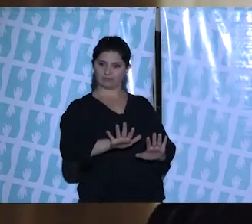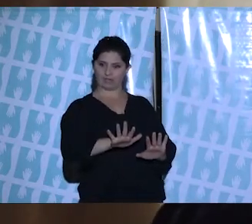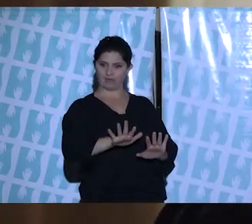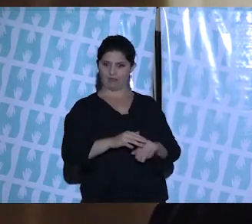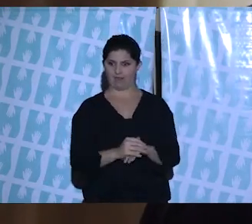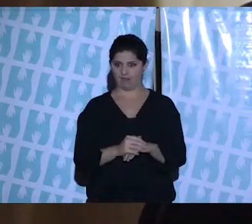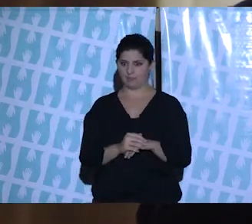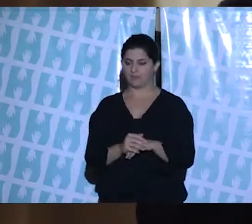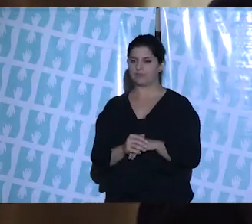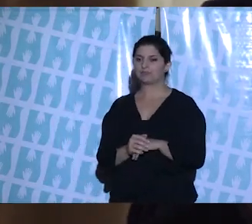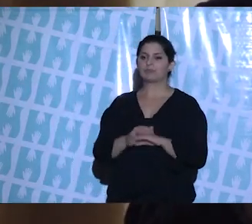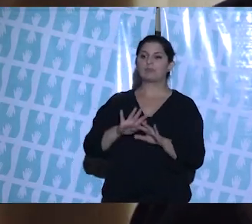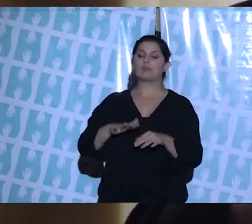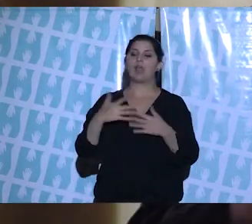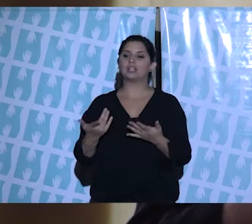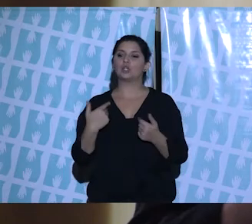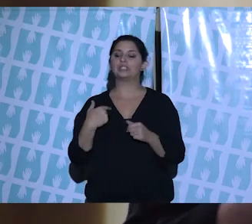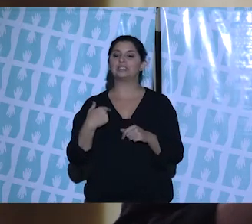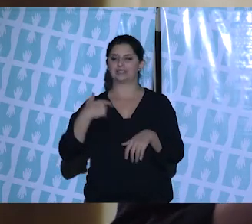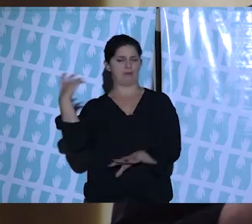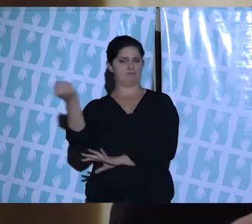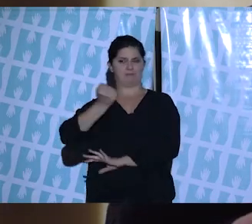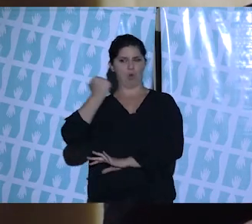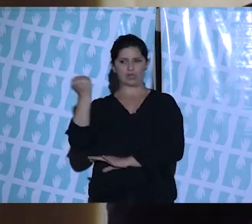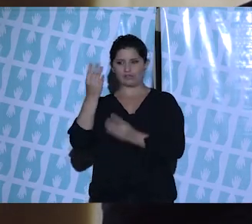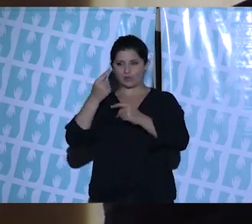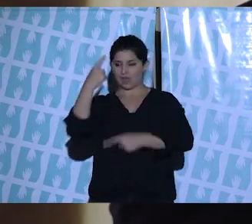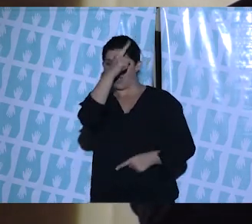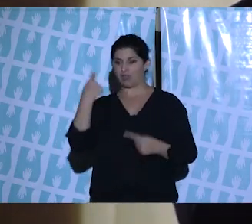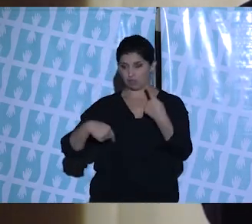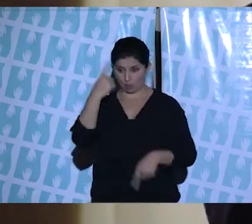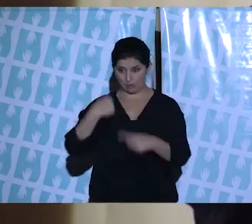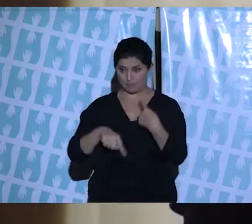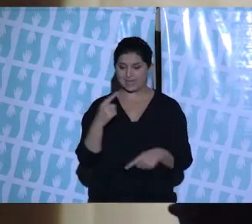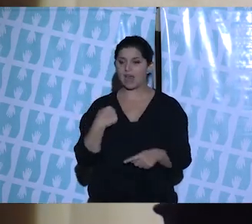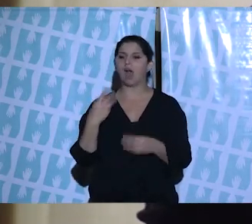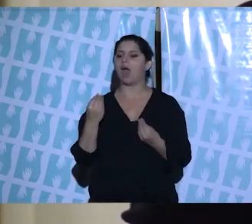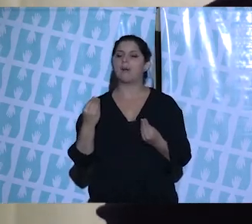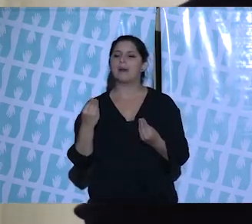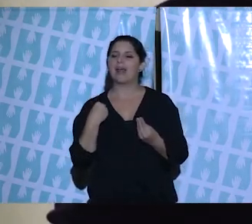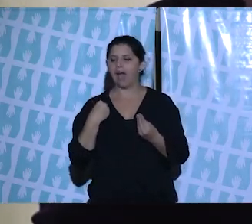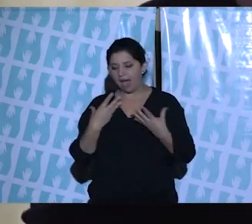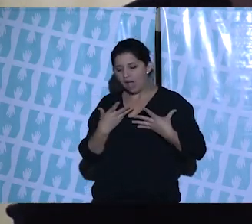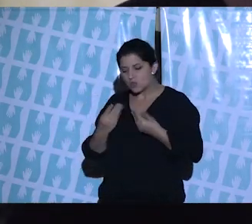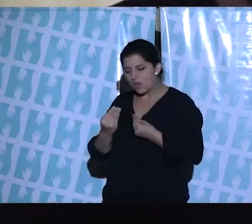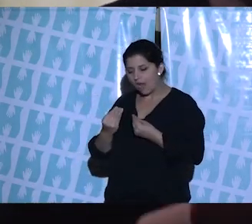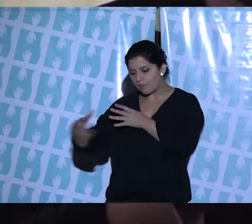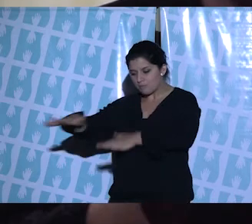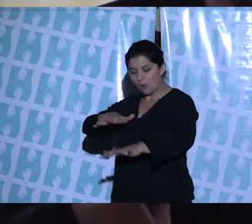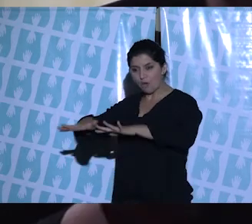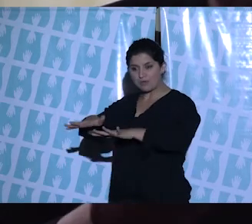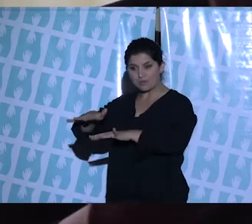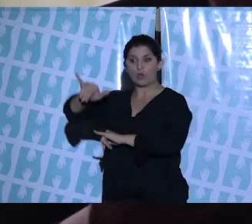movimiento. O sea que es crítica la dopamina, no solamente para promover el movimiento, sino